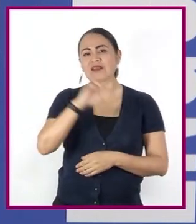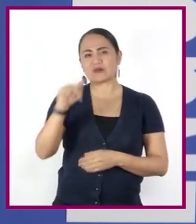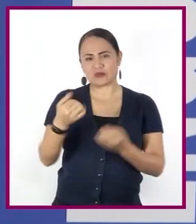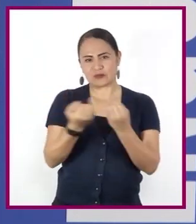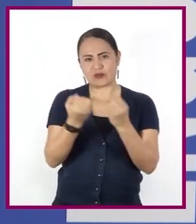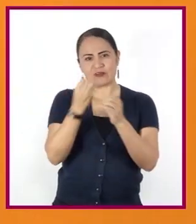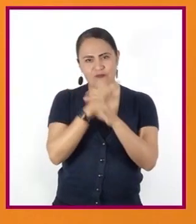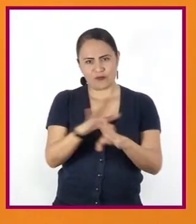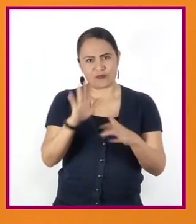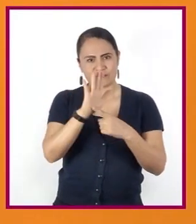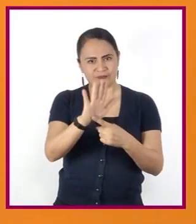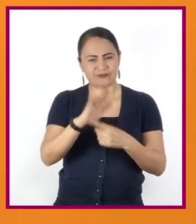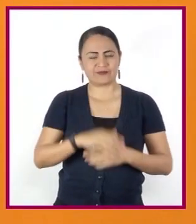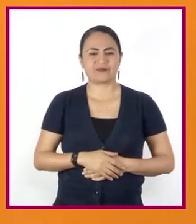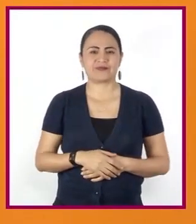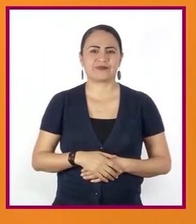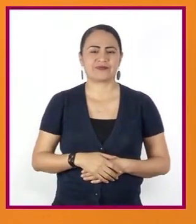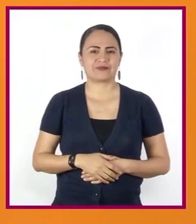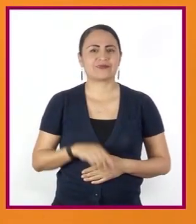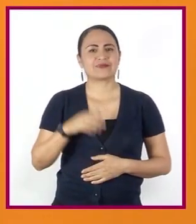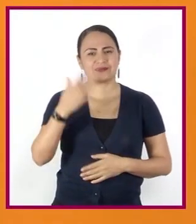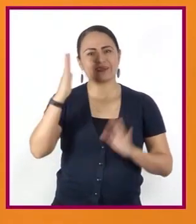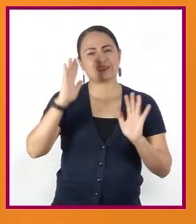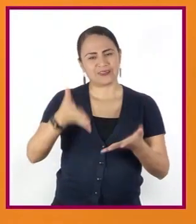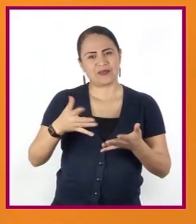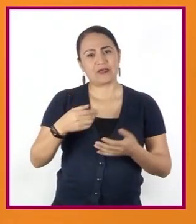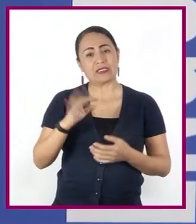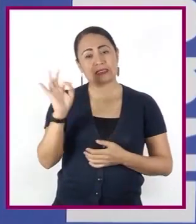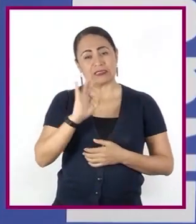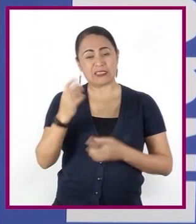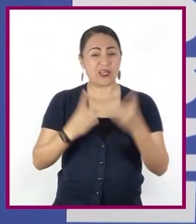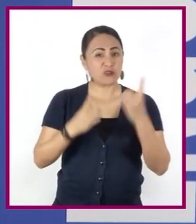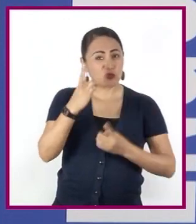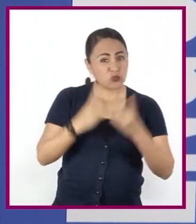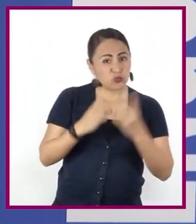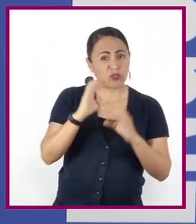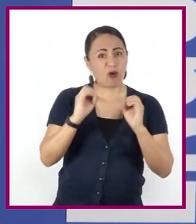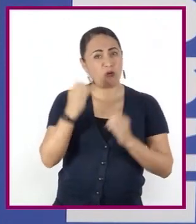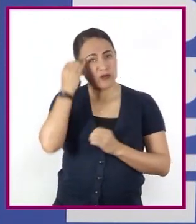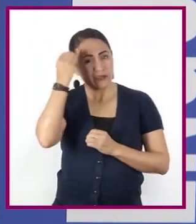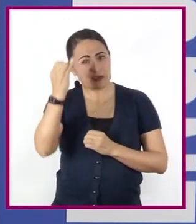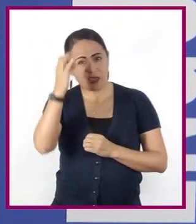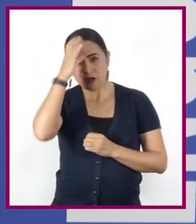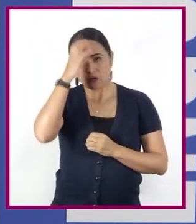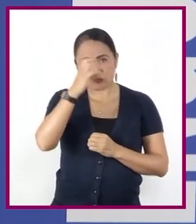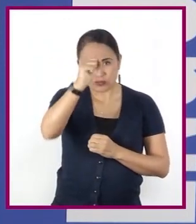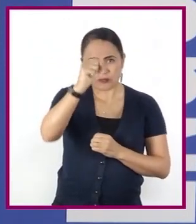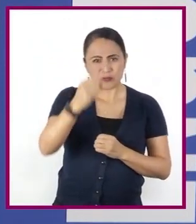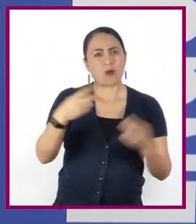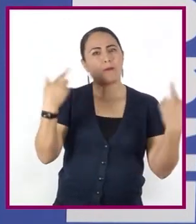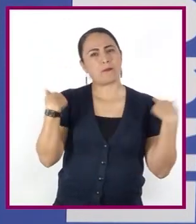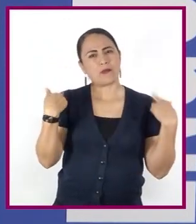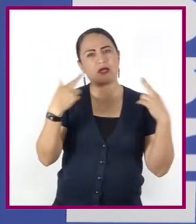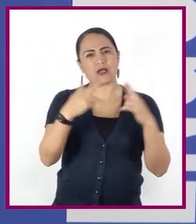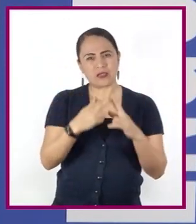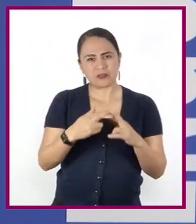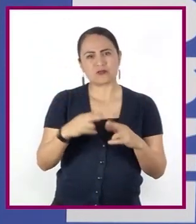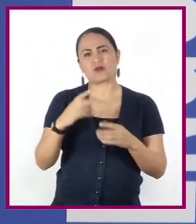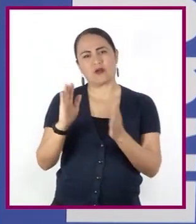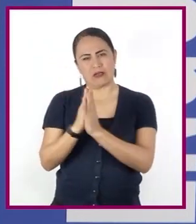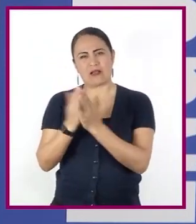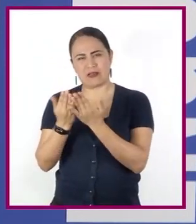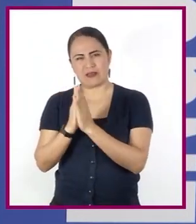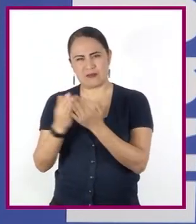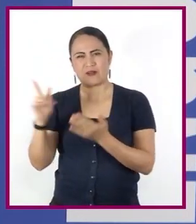hemos presentado. Ya saben que si necesitan aclarar alguna idea o concepto, pueden acudir a su libro de texto de